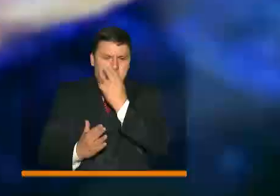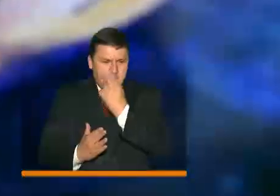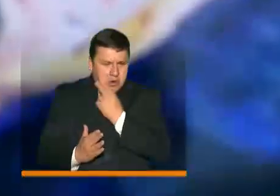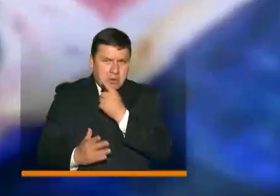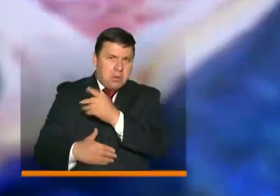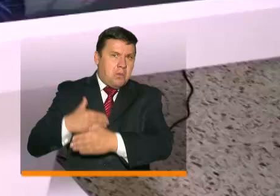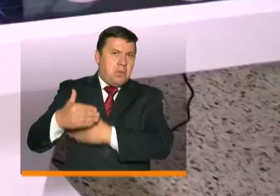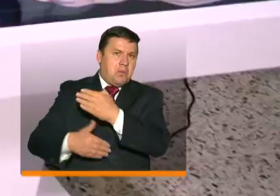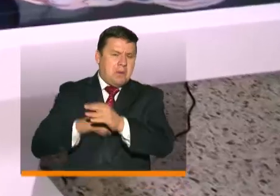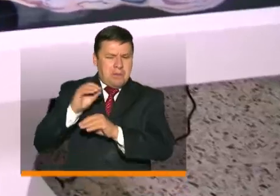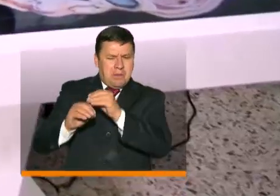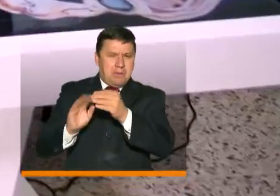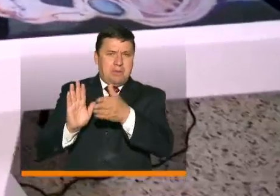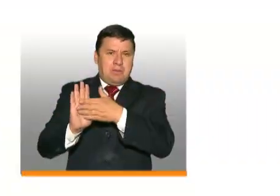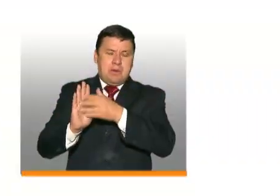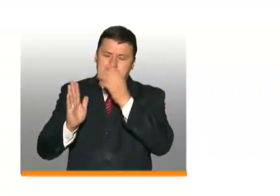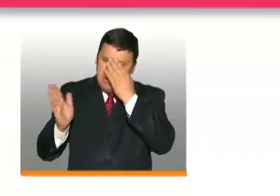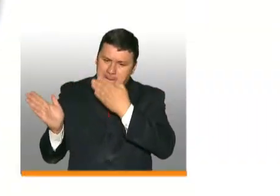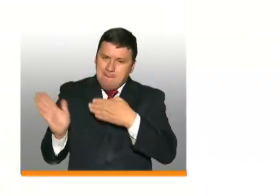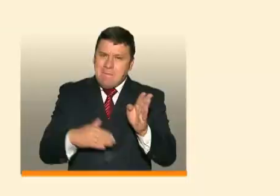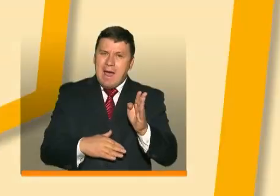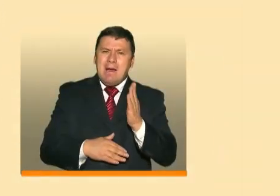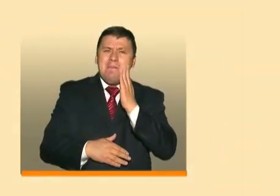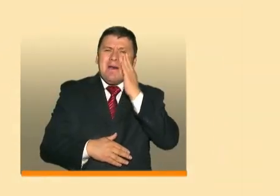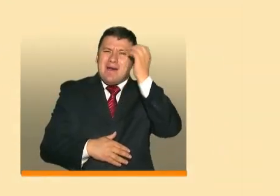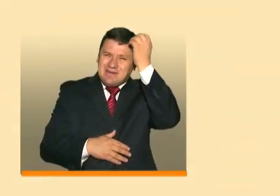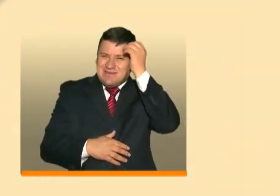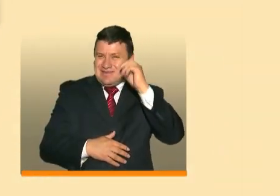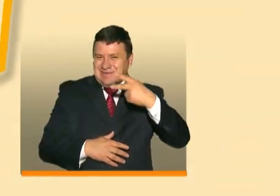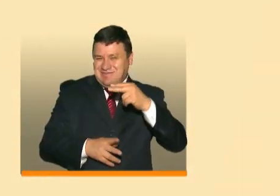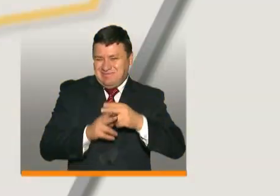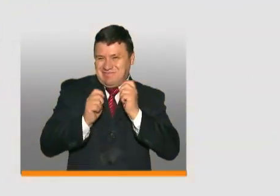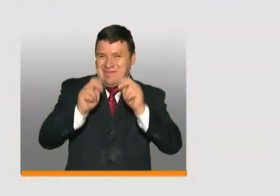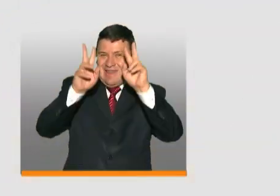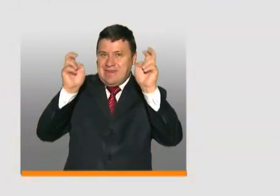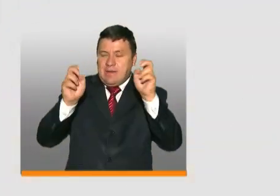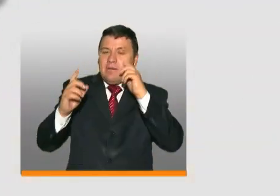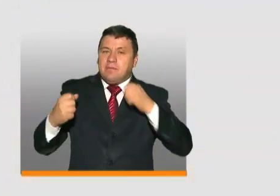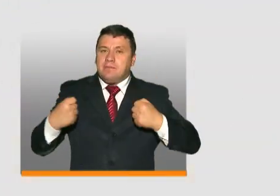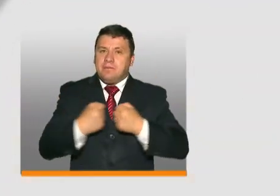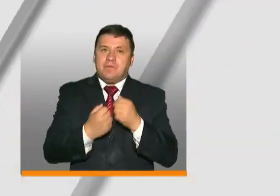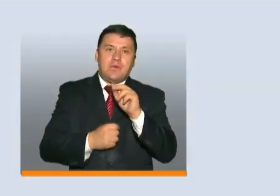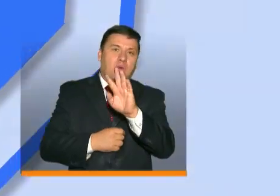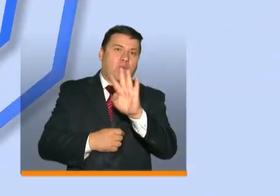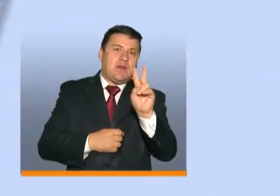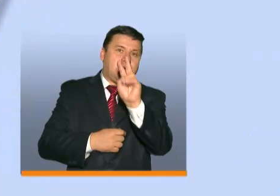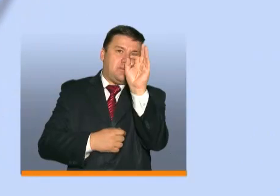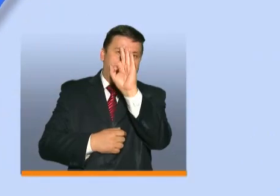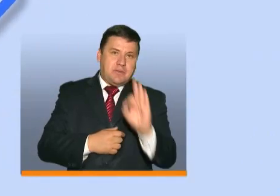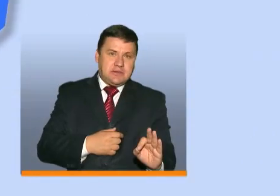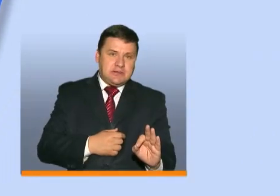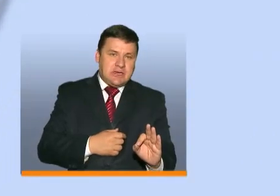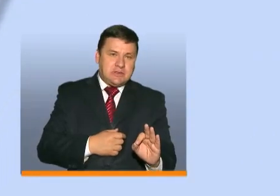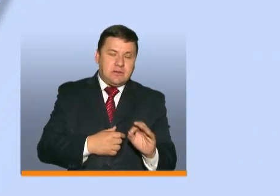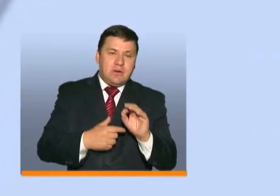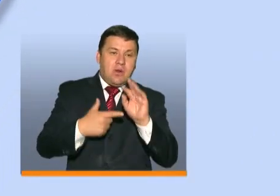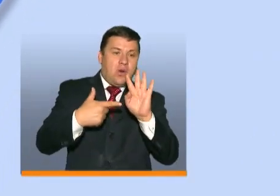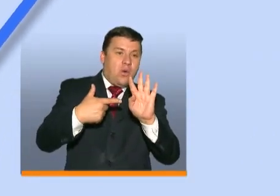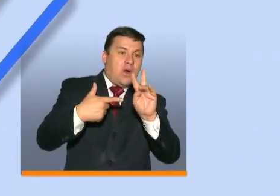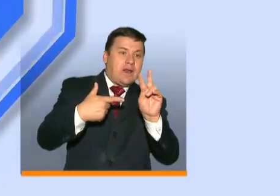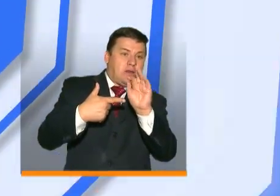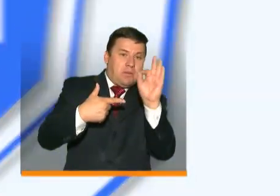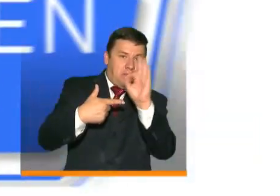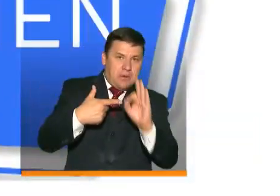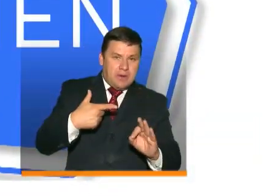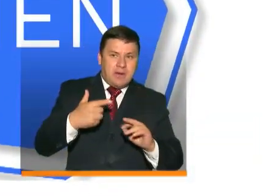y avanzan en la puesta en marcha del Plan Padrino, en el que participan como aliadas el 42% de las universidades y las